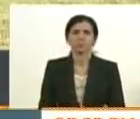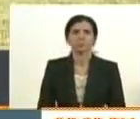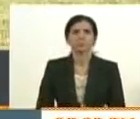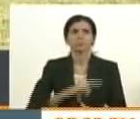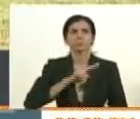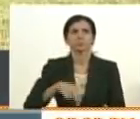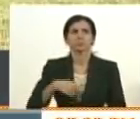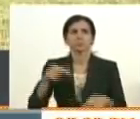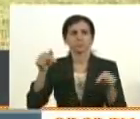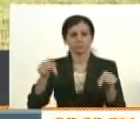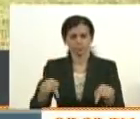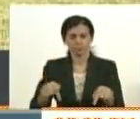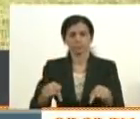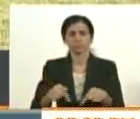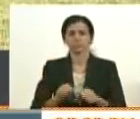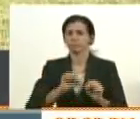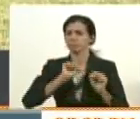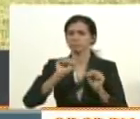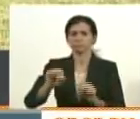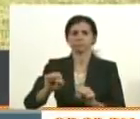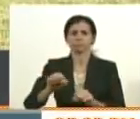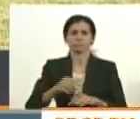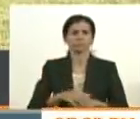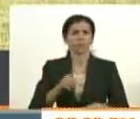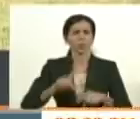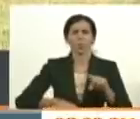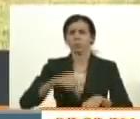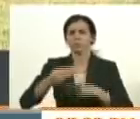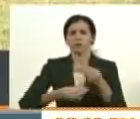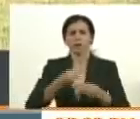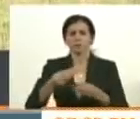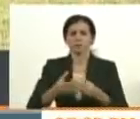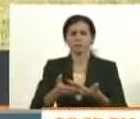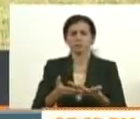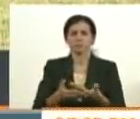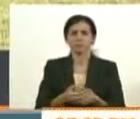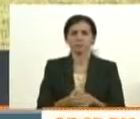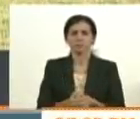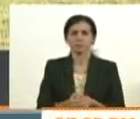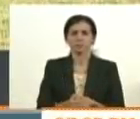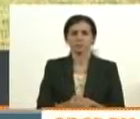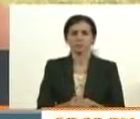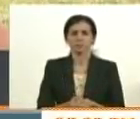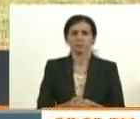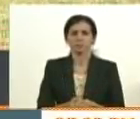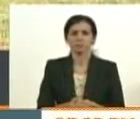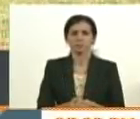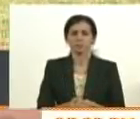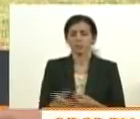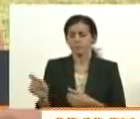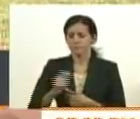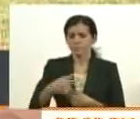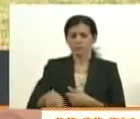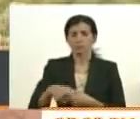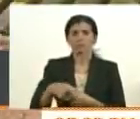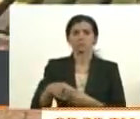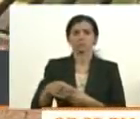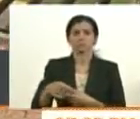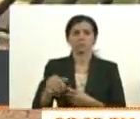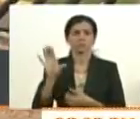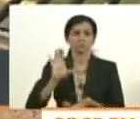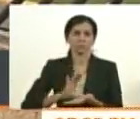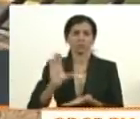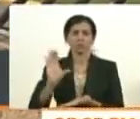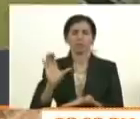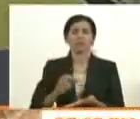aquí en repudio a las acciones vandálicas que se han estado realizando en el último mes, en los últimos meses en la ciudad.